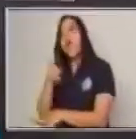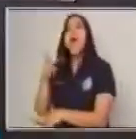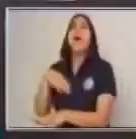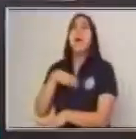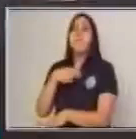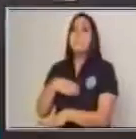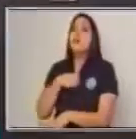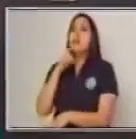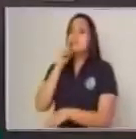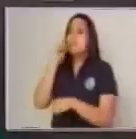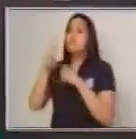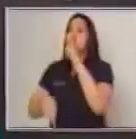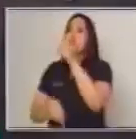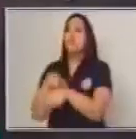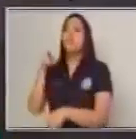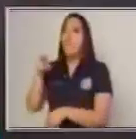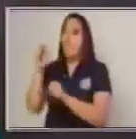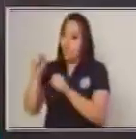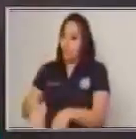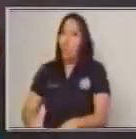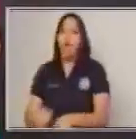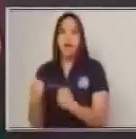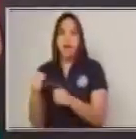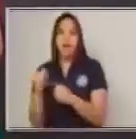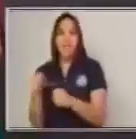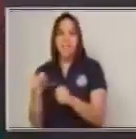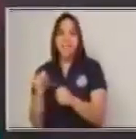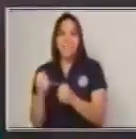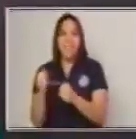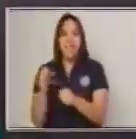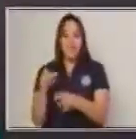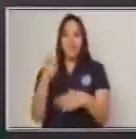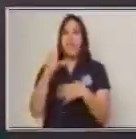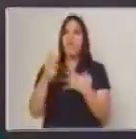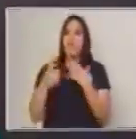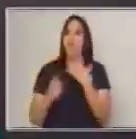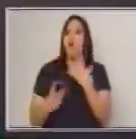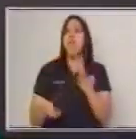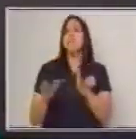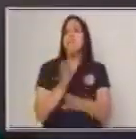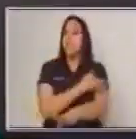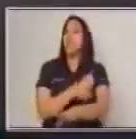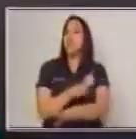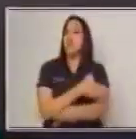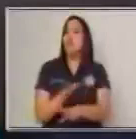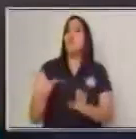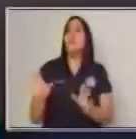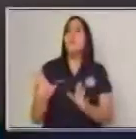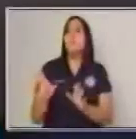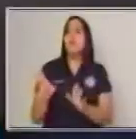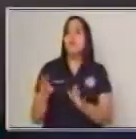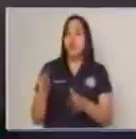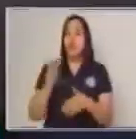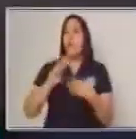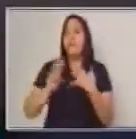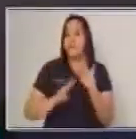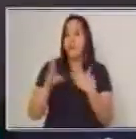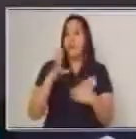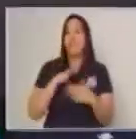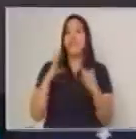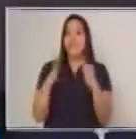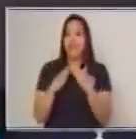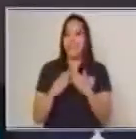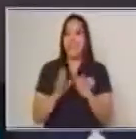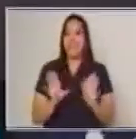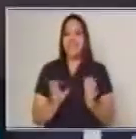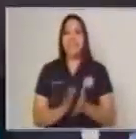que hicieran instrumentos musicales con material reciclable. Muy bien, les voy a dar un tiempo para que anoten las ideas de ese primer párrafo.